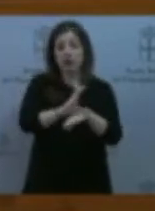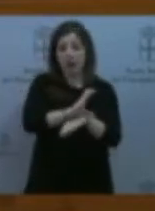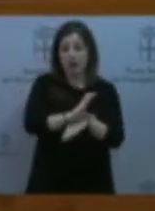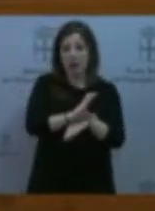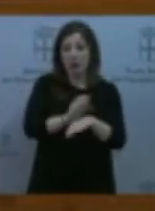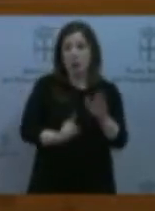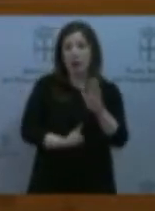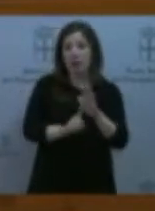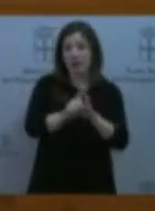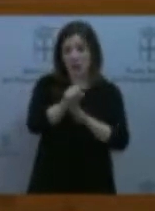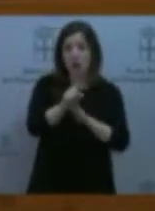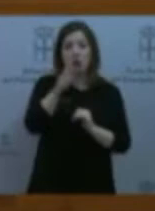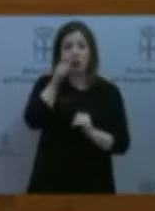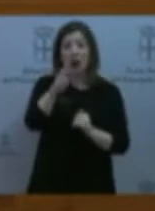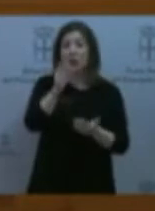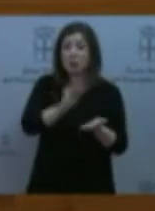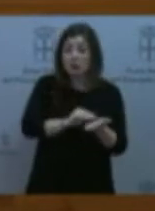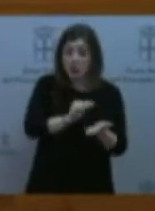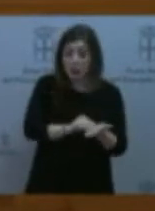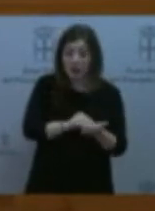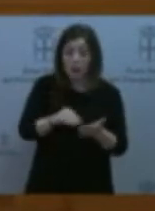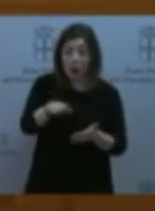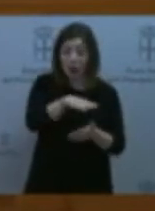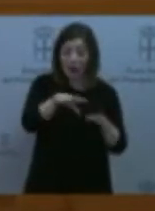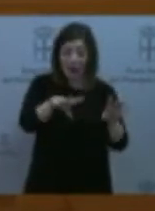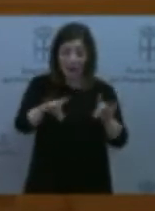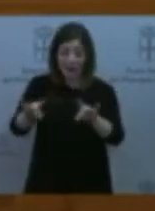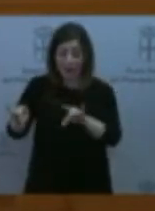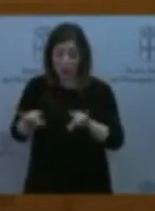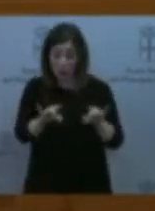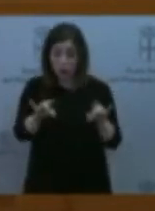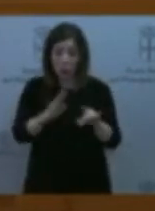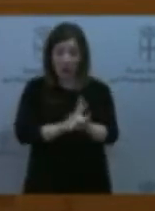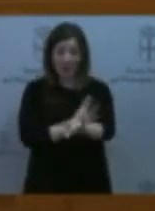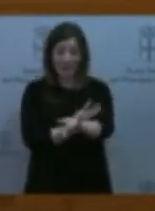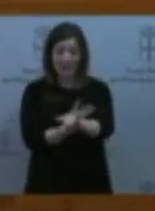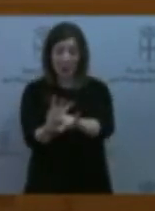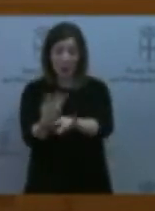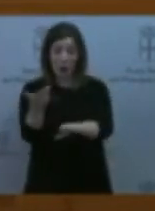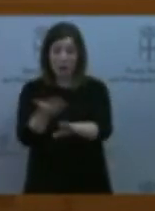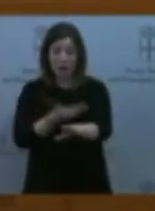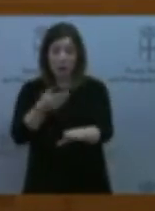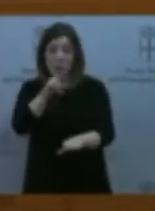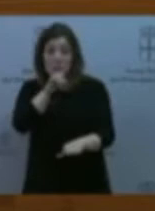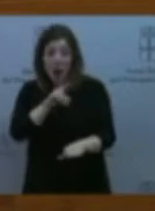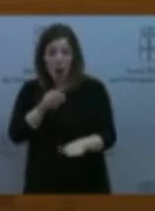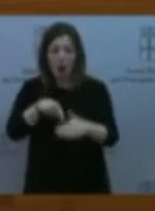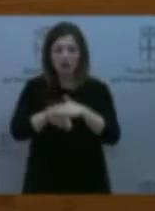esos terrenos mal desbrozados o mal gestionados tienen dueño y no es la Consejería de